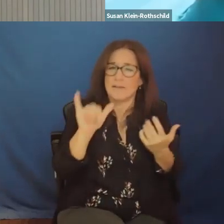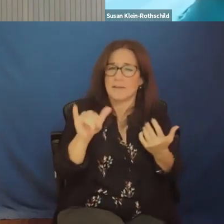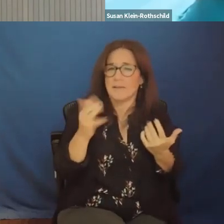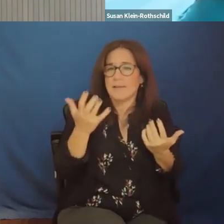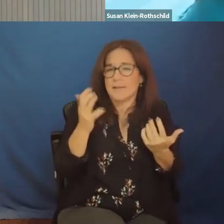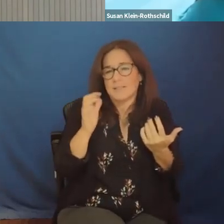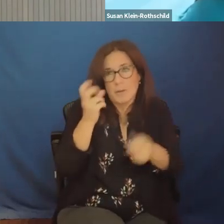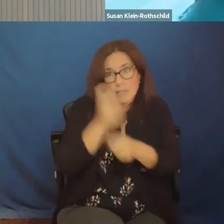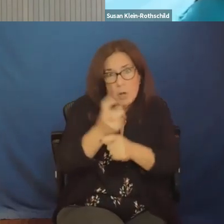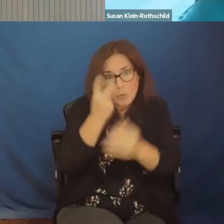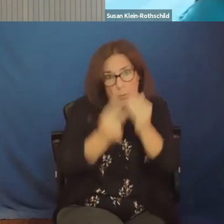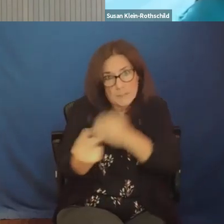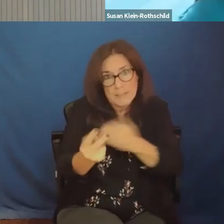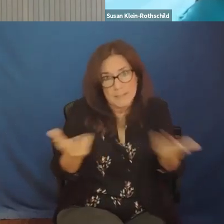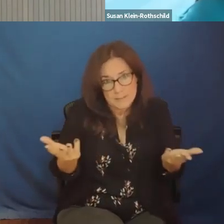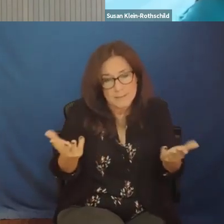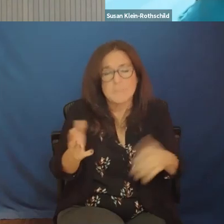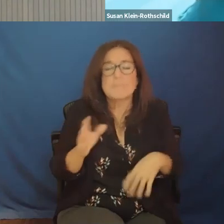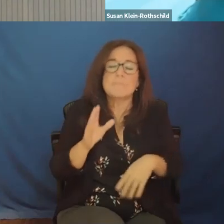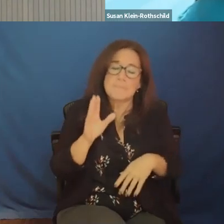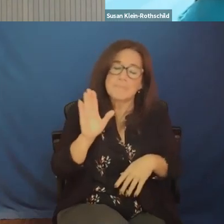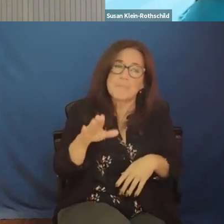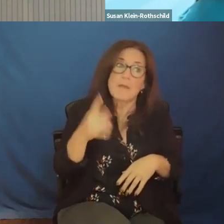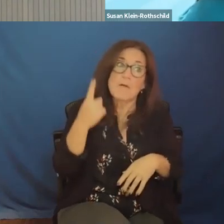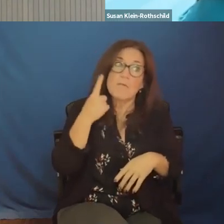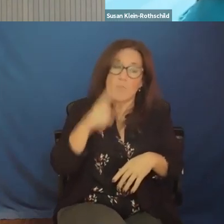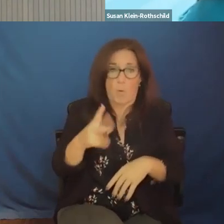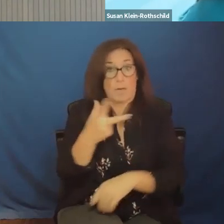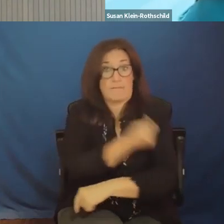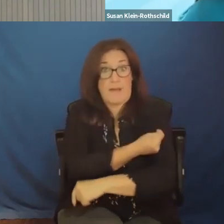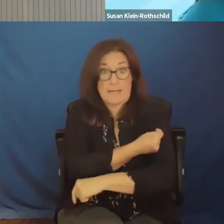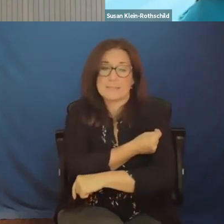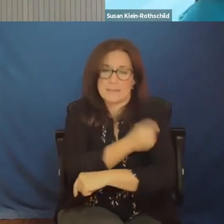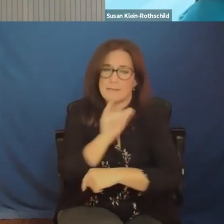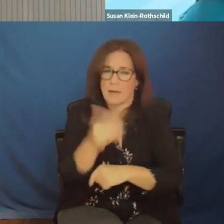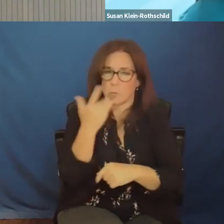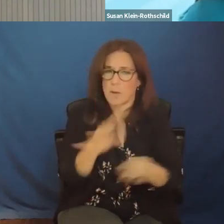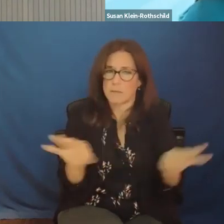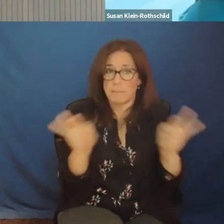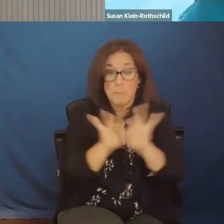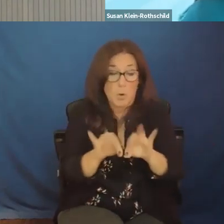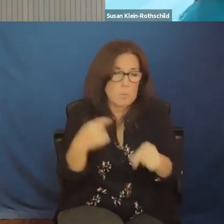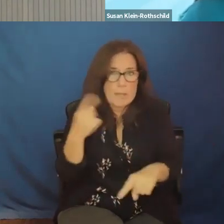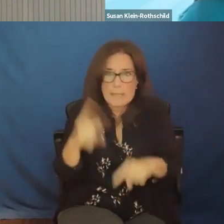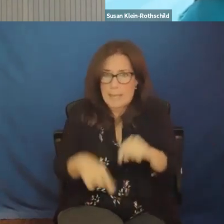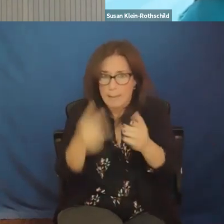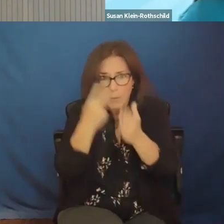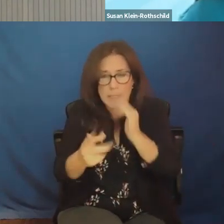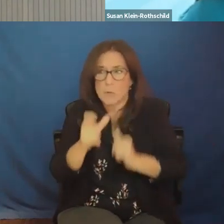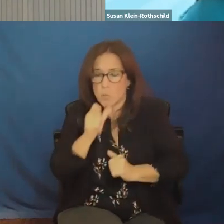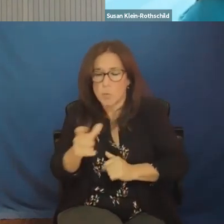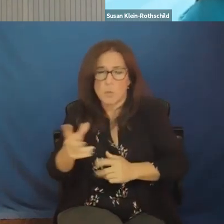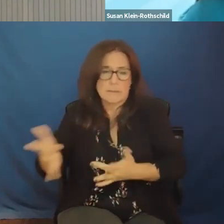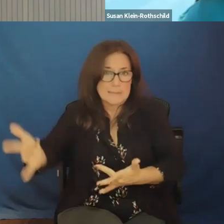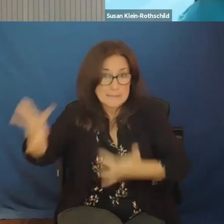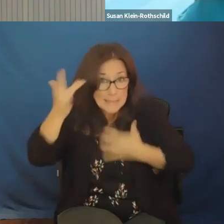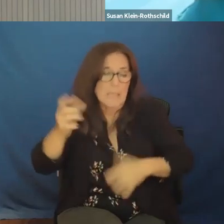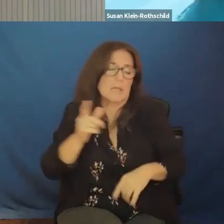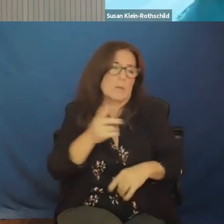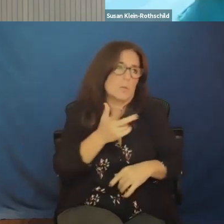y las hospital hospitalizaciones entre personas que se han vacunado y que les ha dado hobbits son bien